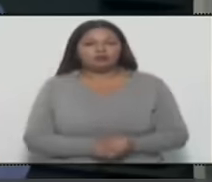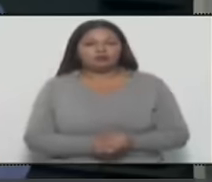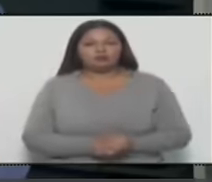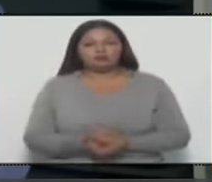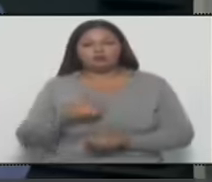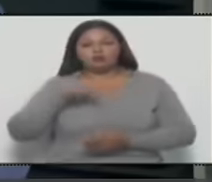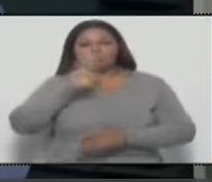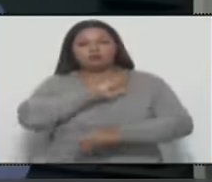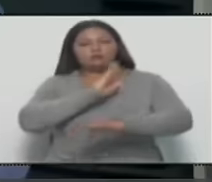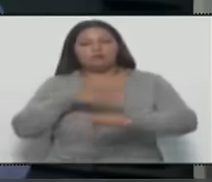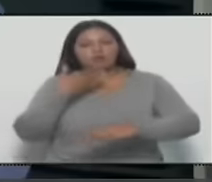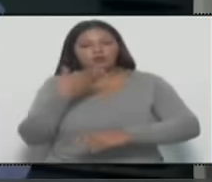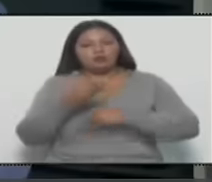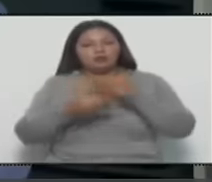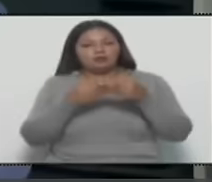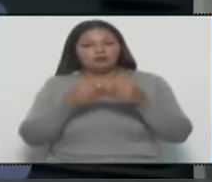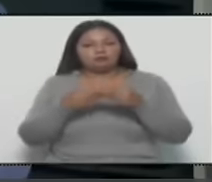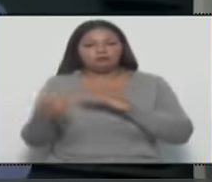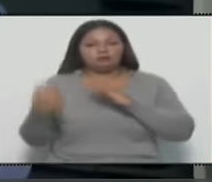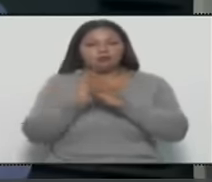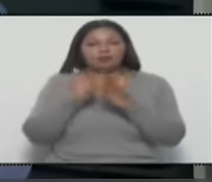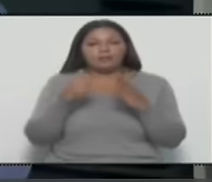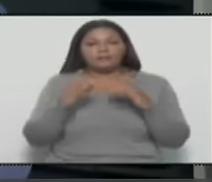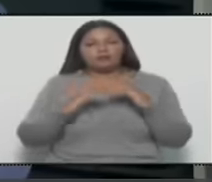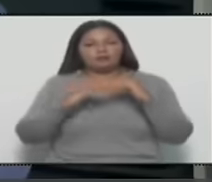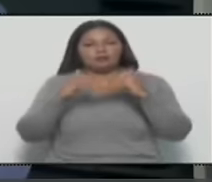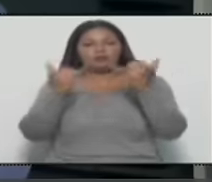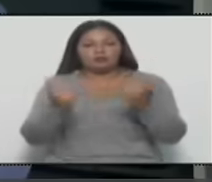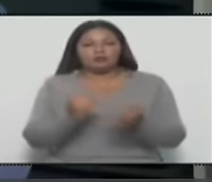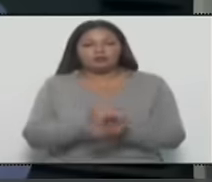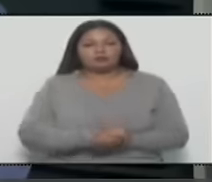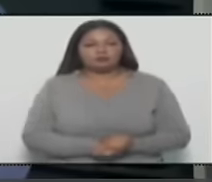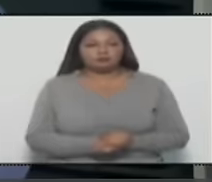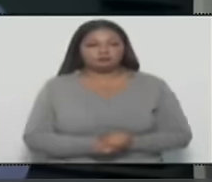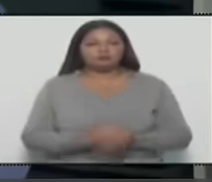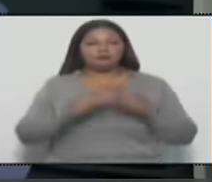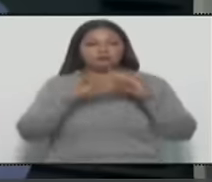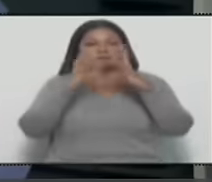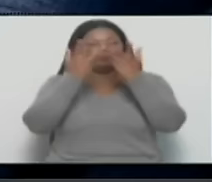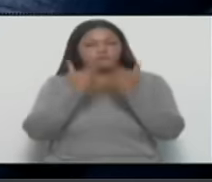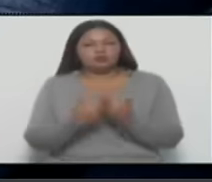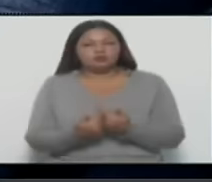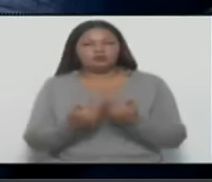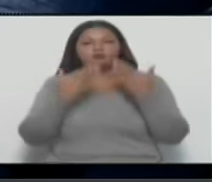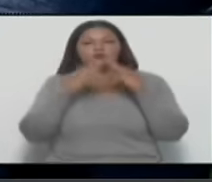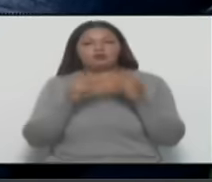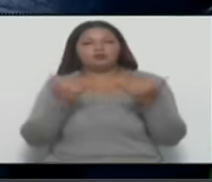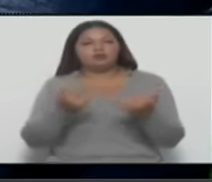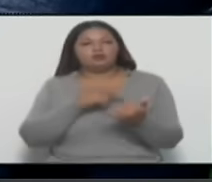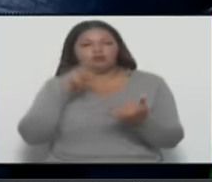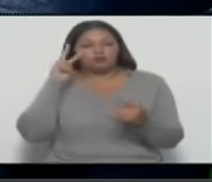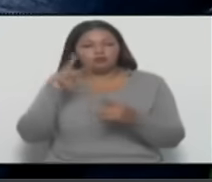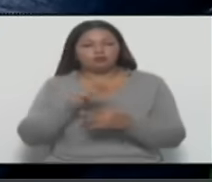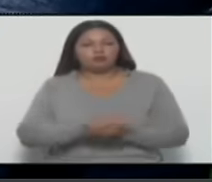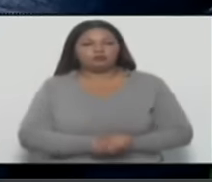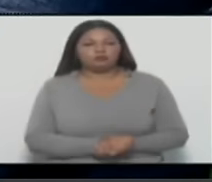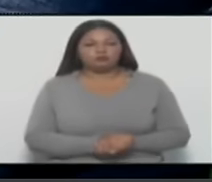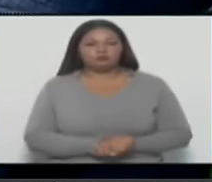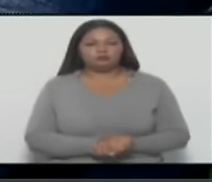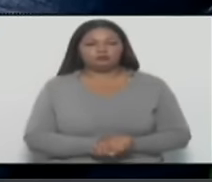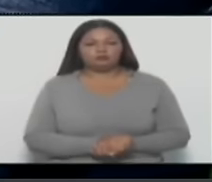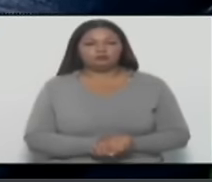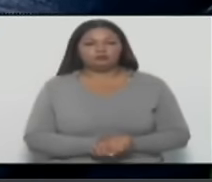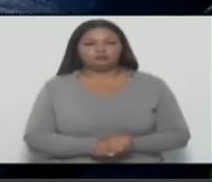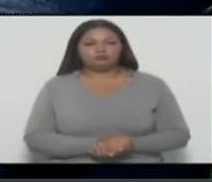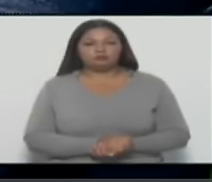poder tumbar las plataformas que tenemos de todo lo que es la administración pública. Entonces estamos allí tomando